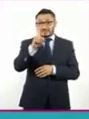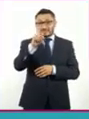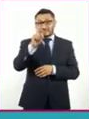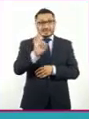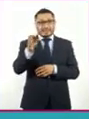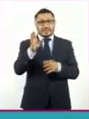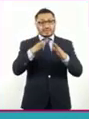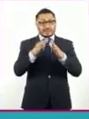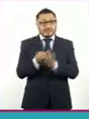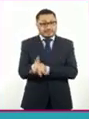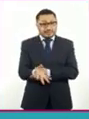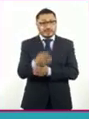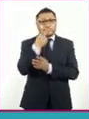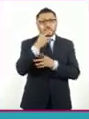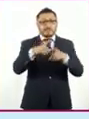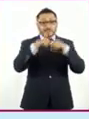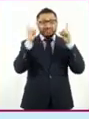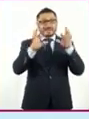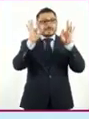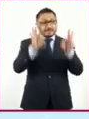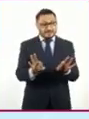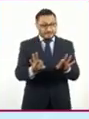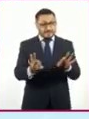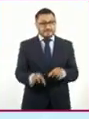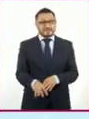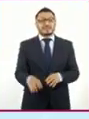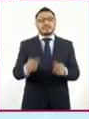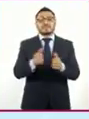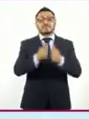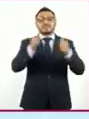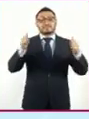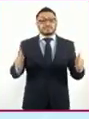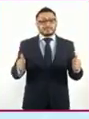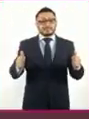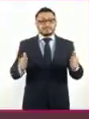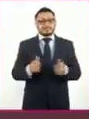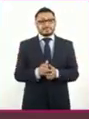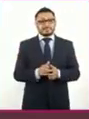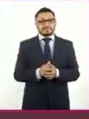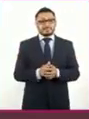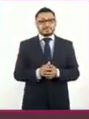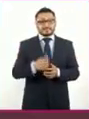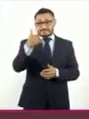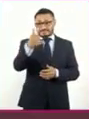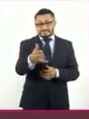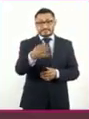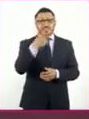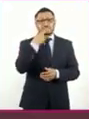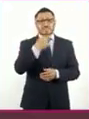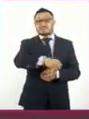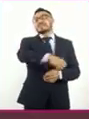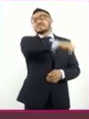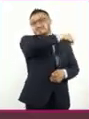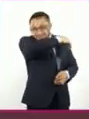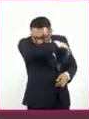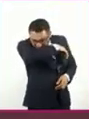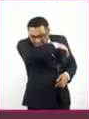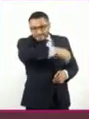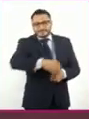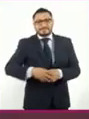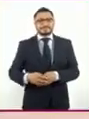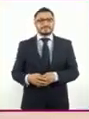el cubrebocas correctamente. Mantengan su sana distancia y usen el estornudo de etiqueta.